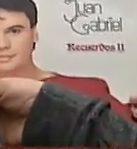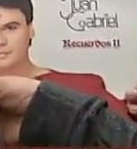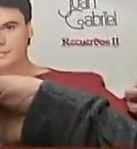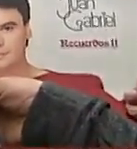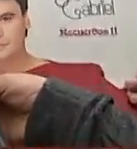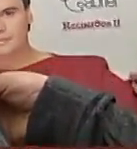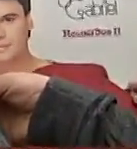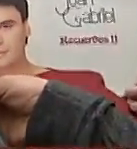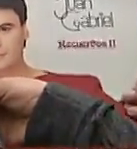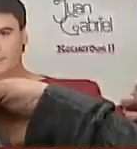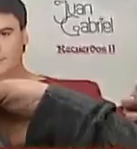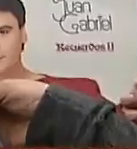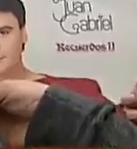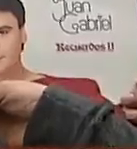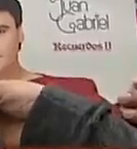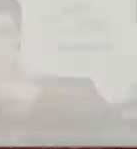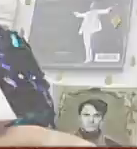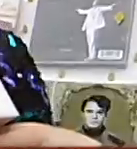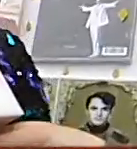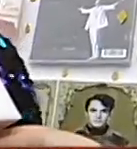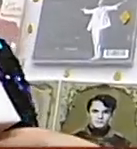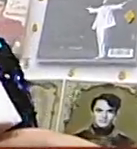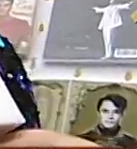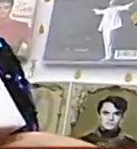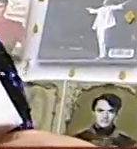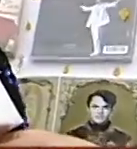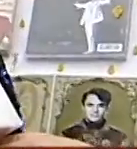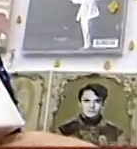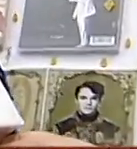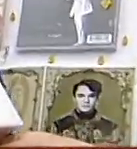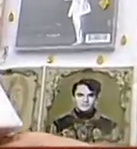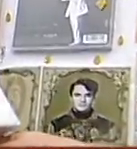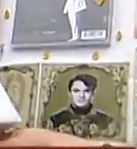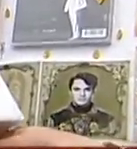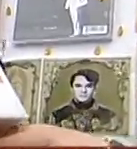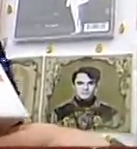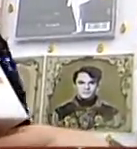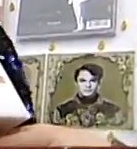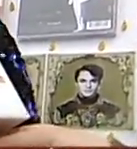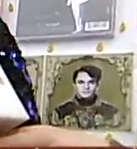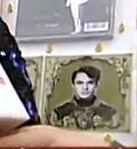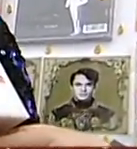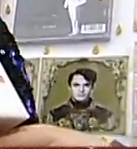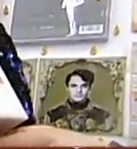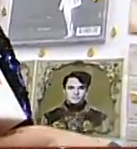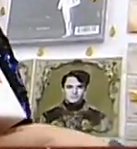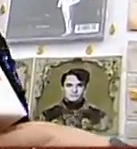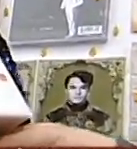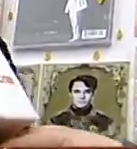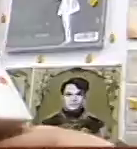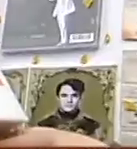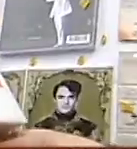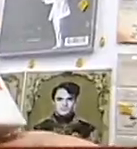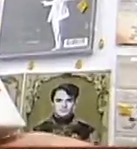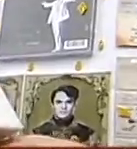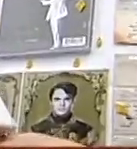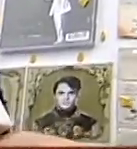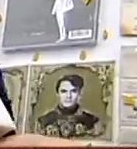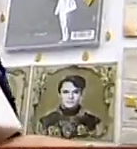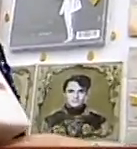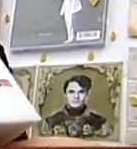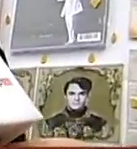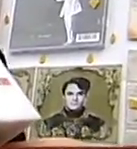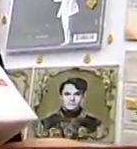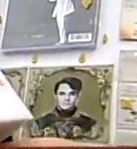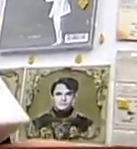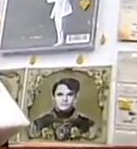falleció, pero me dejó esos recuerdos. Creo yo que el señor Juan Gabriel se merece todo. Creo que el señor Juan Gabriel se merece esto y mucho más.